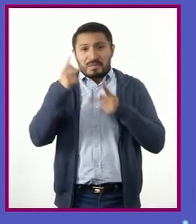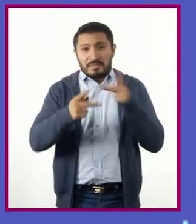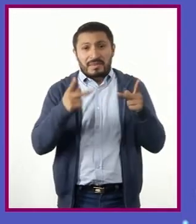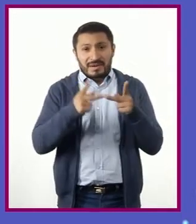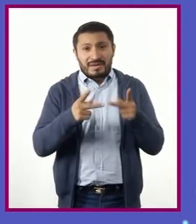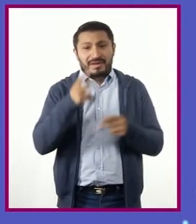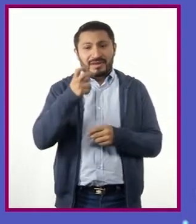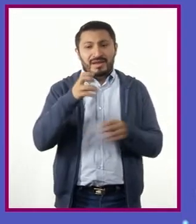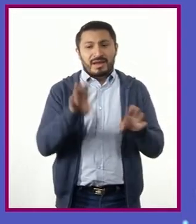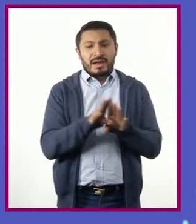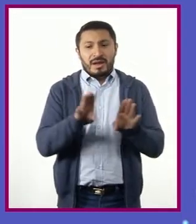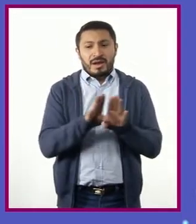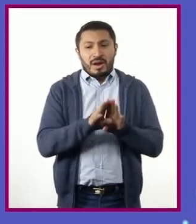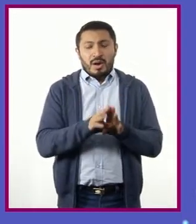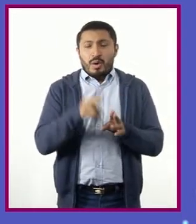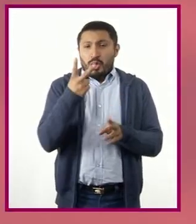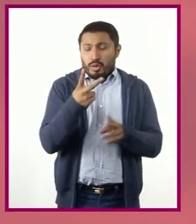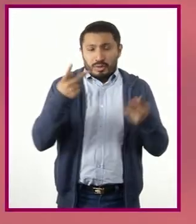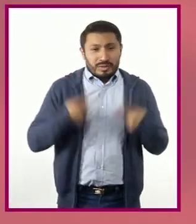pues fue engendrado de dos.